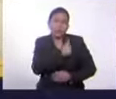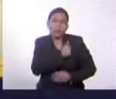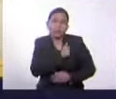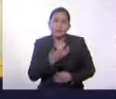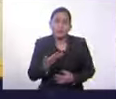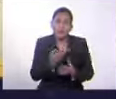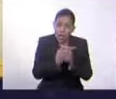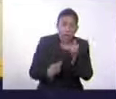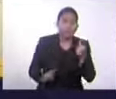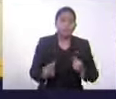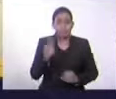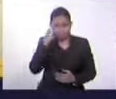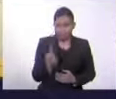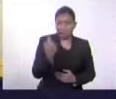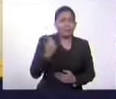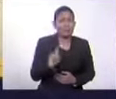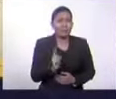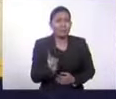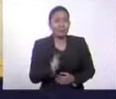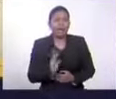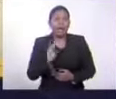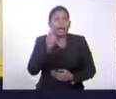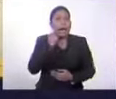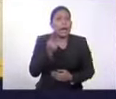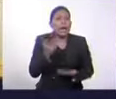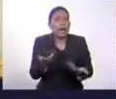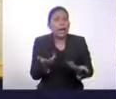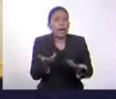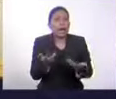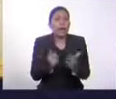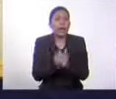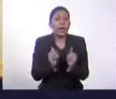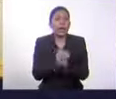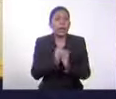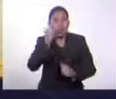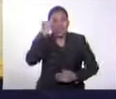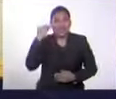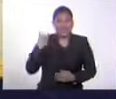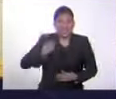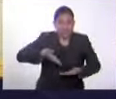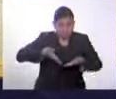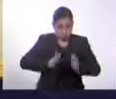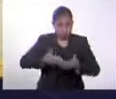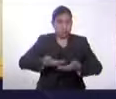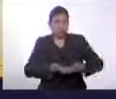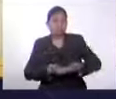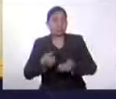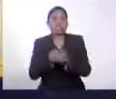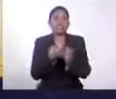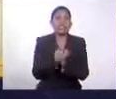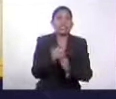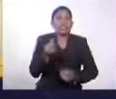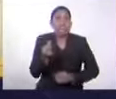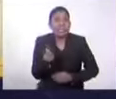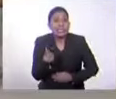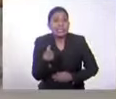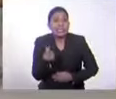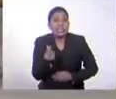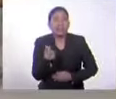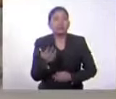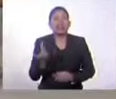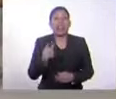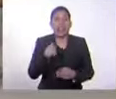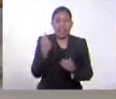Totalmente. Entonces, en este sentido vemos que Carmen tuvo una consecuencia también económica, porque debido a su bajo grado